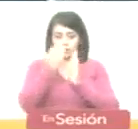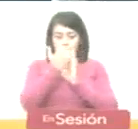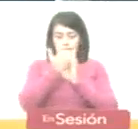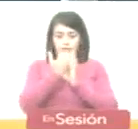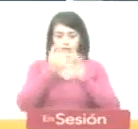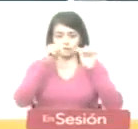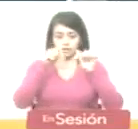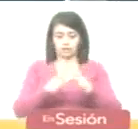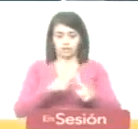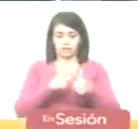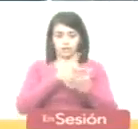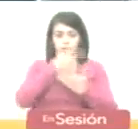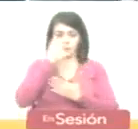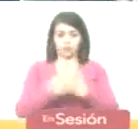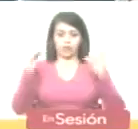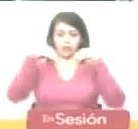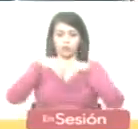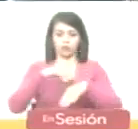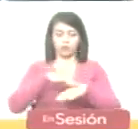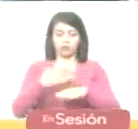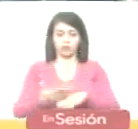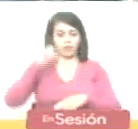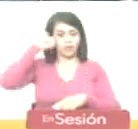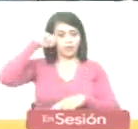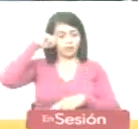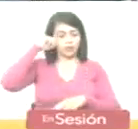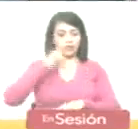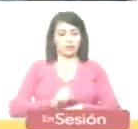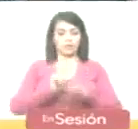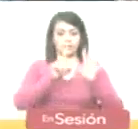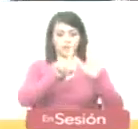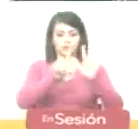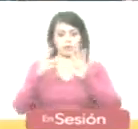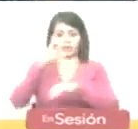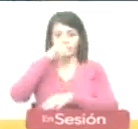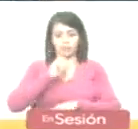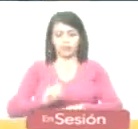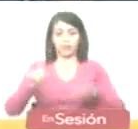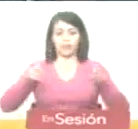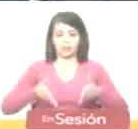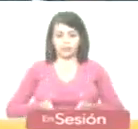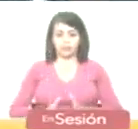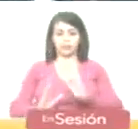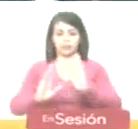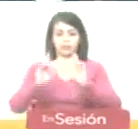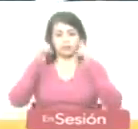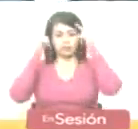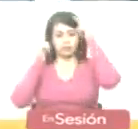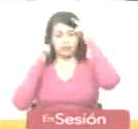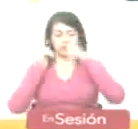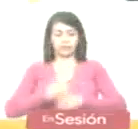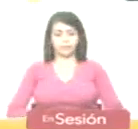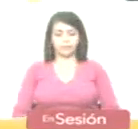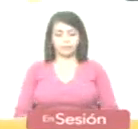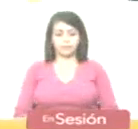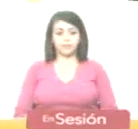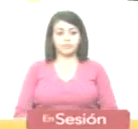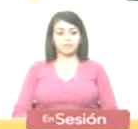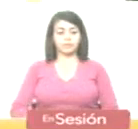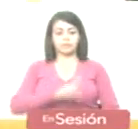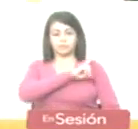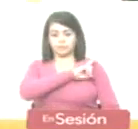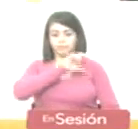del día, proyecto de acuerdo en conmemoración a los 68 años del natalicio de Hugo Chávez,